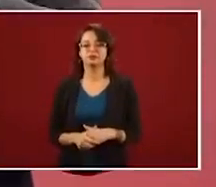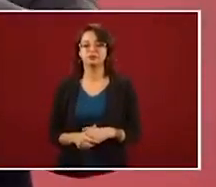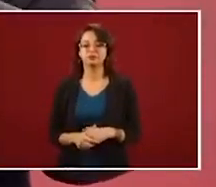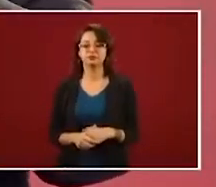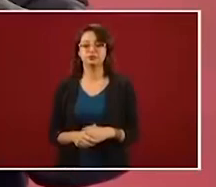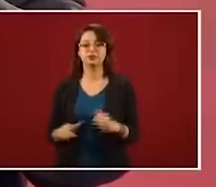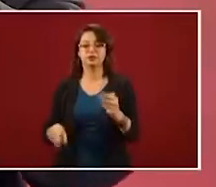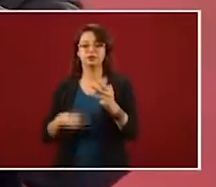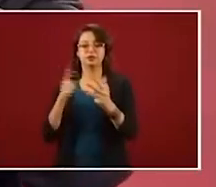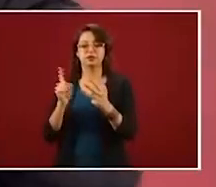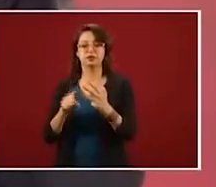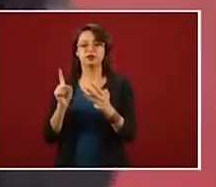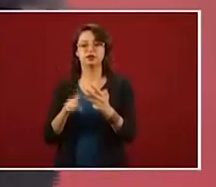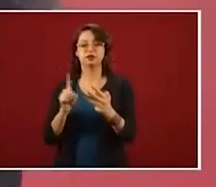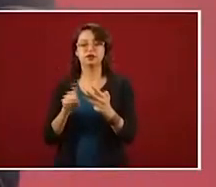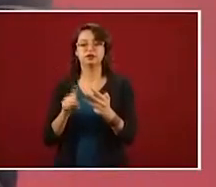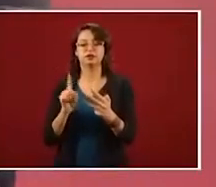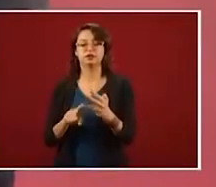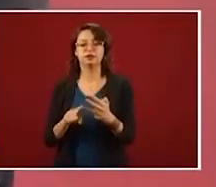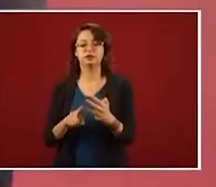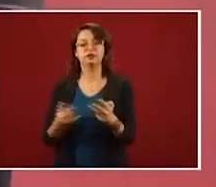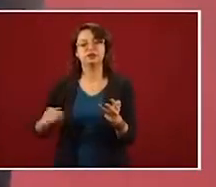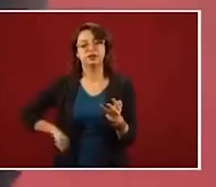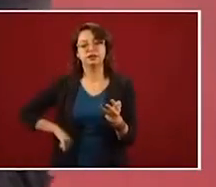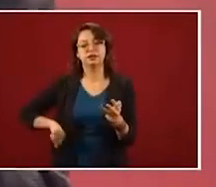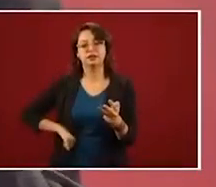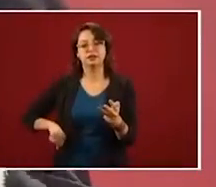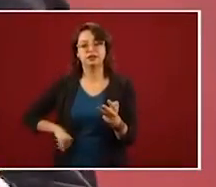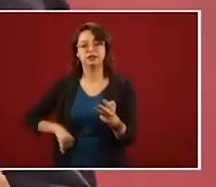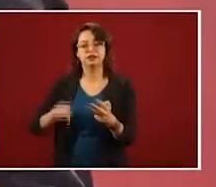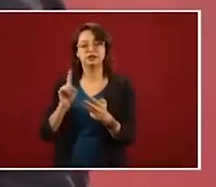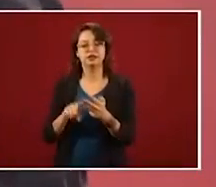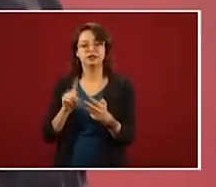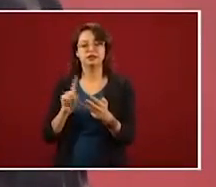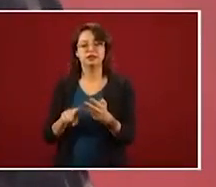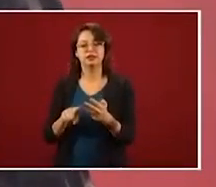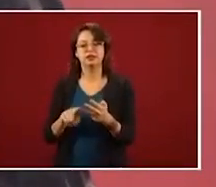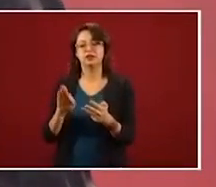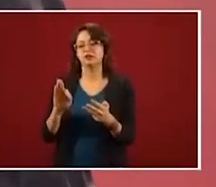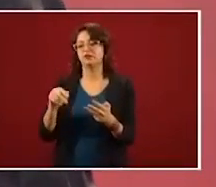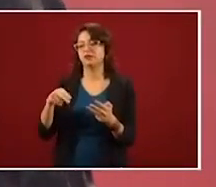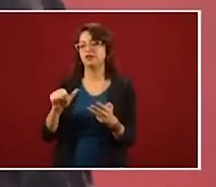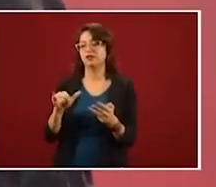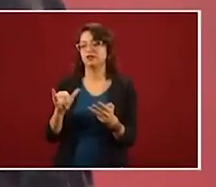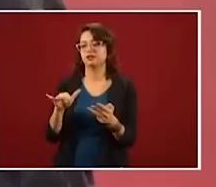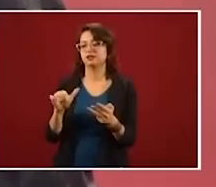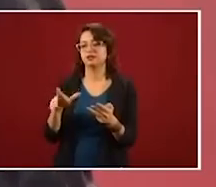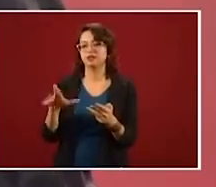pero el tercer punto es interesante, dice el financiero.